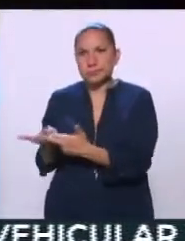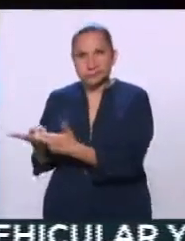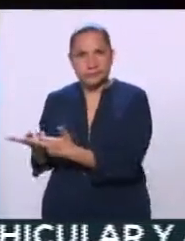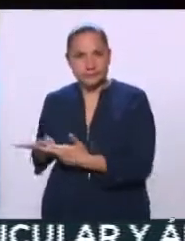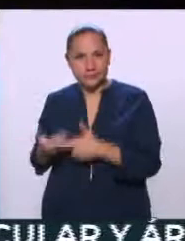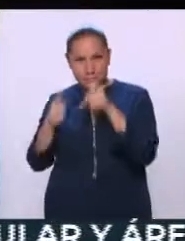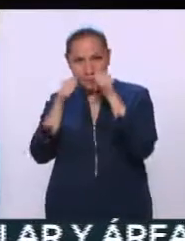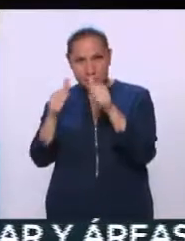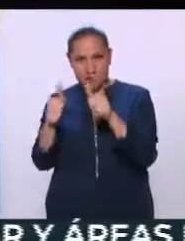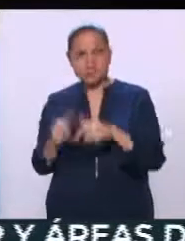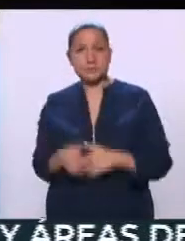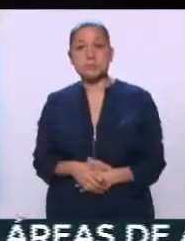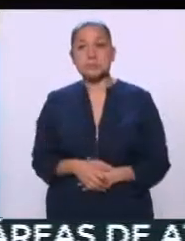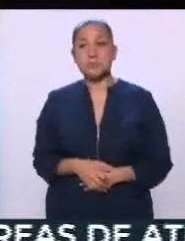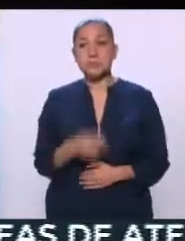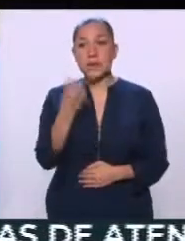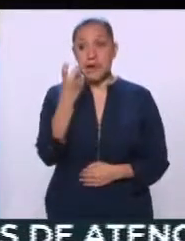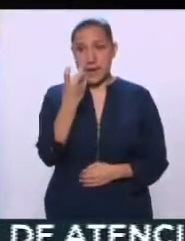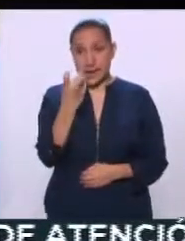confirman,